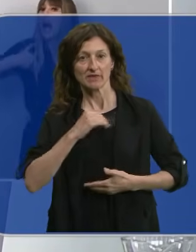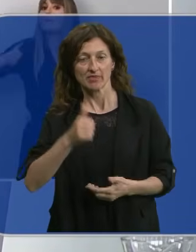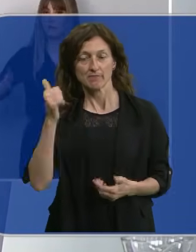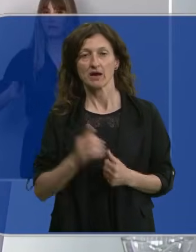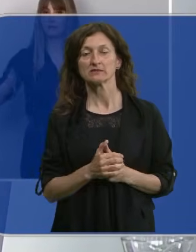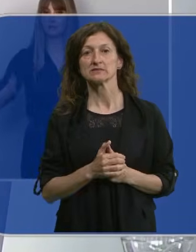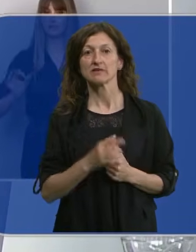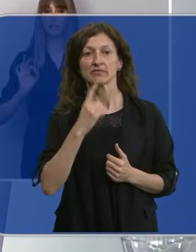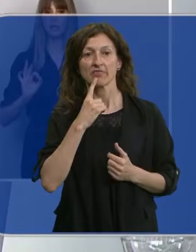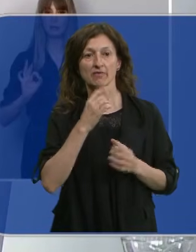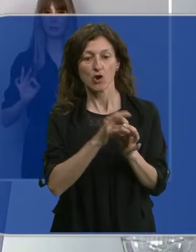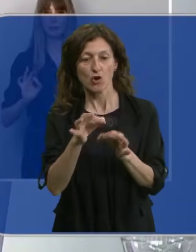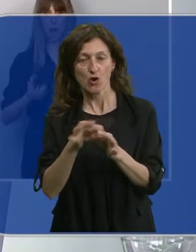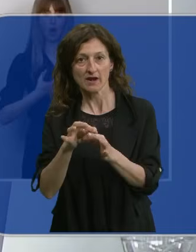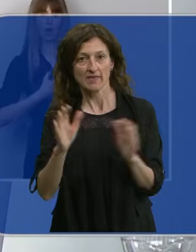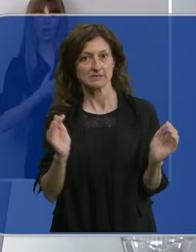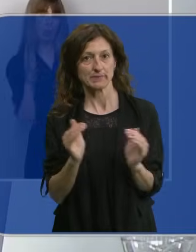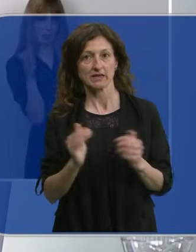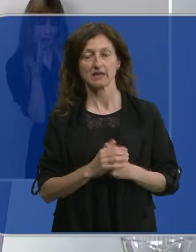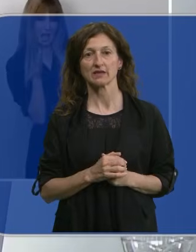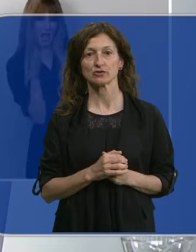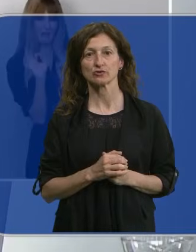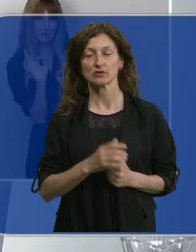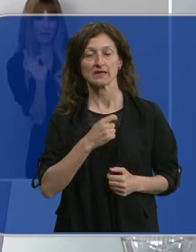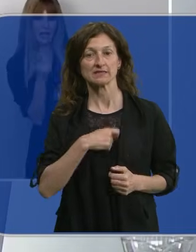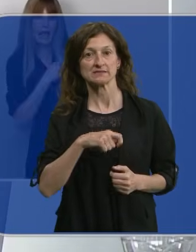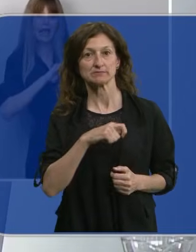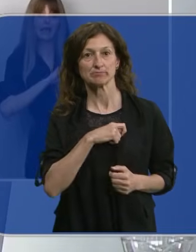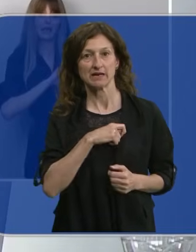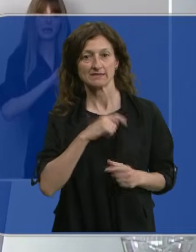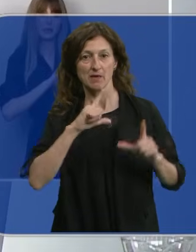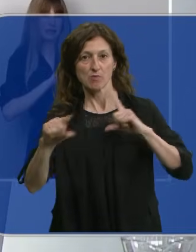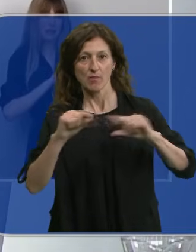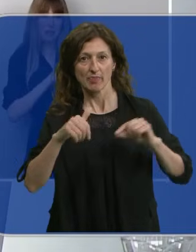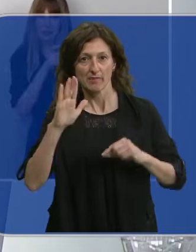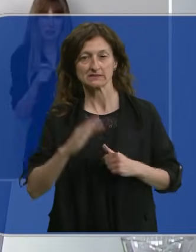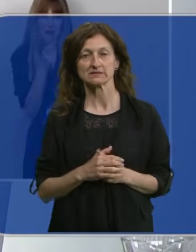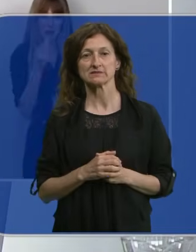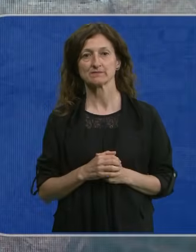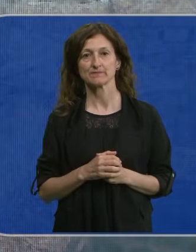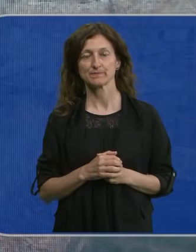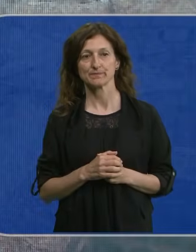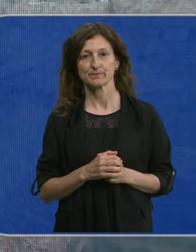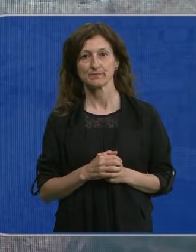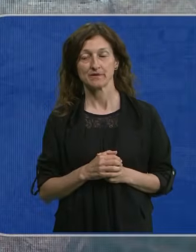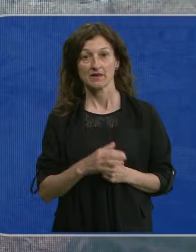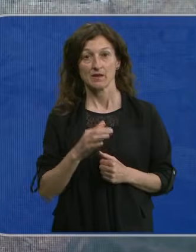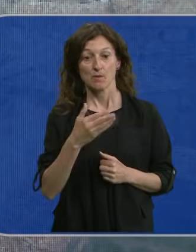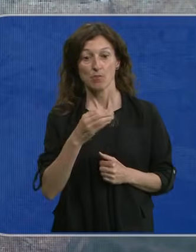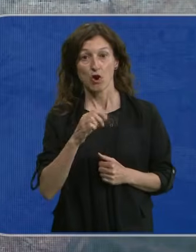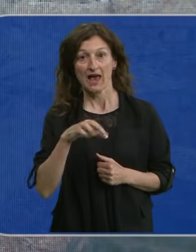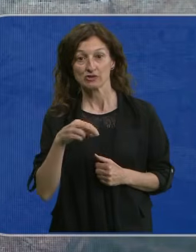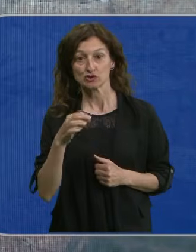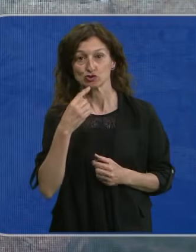Estamos hablando sobre todo de localidades y de municipios pequeños, de la España más despoblada. Félix